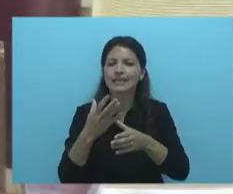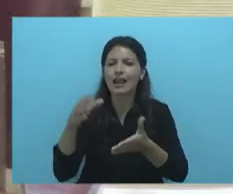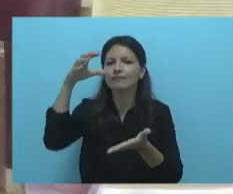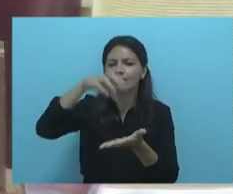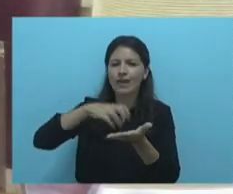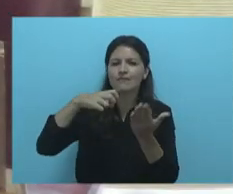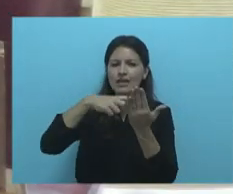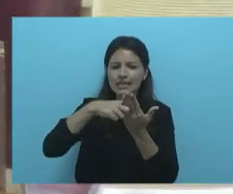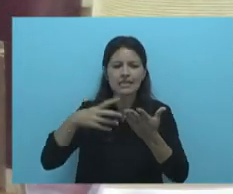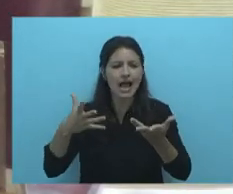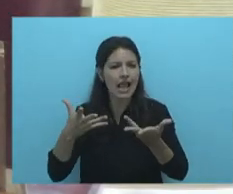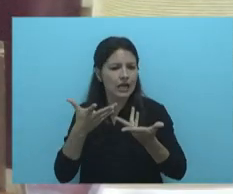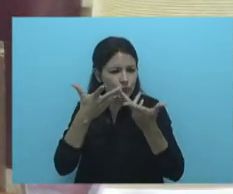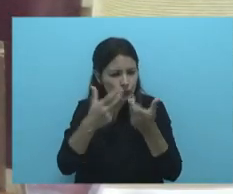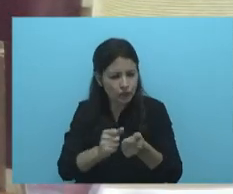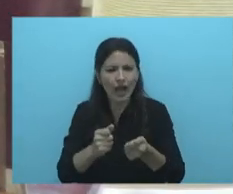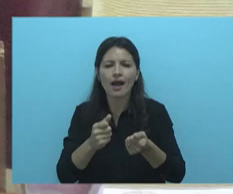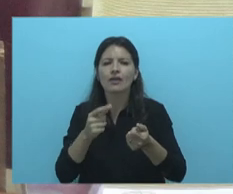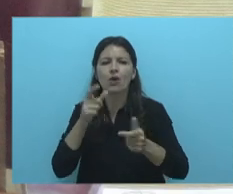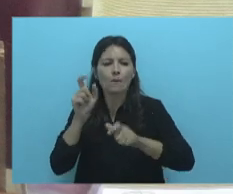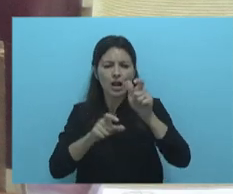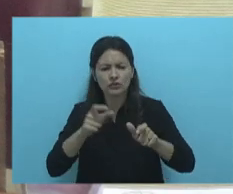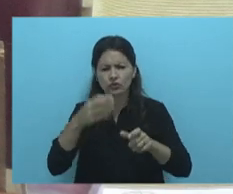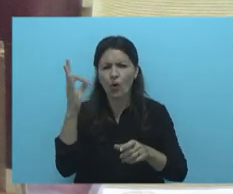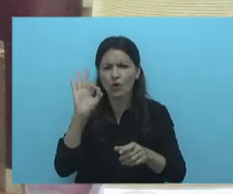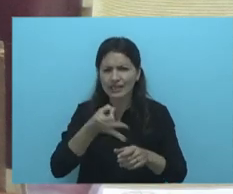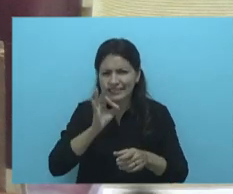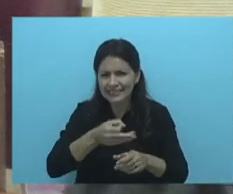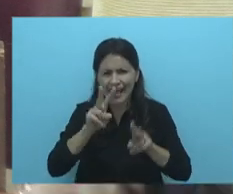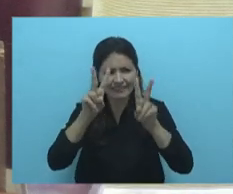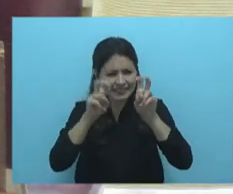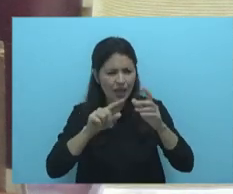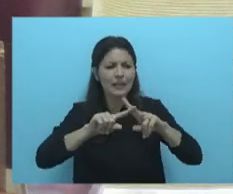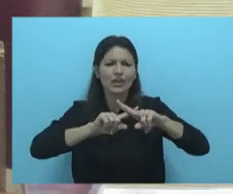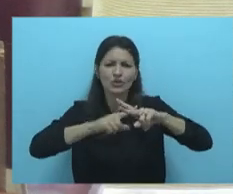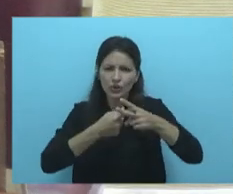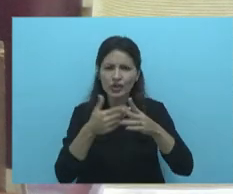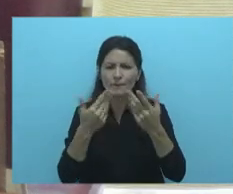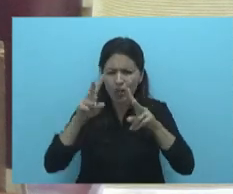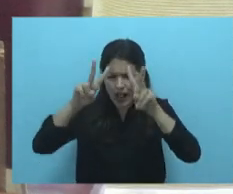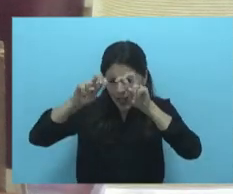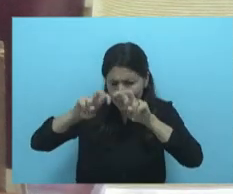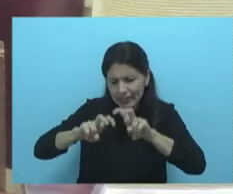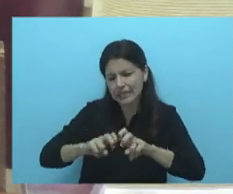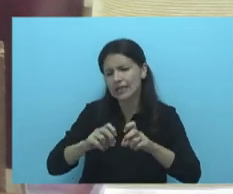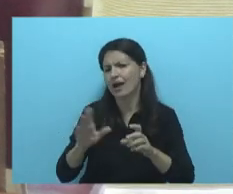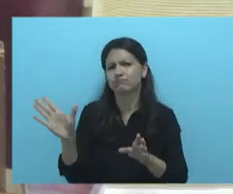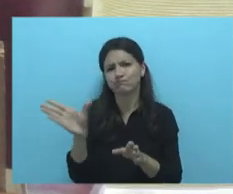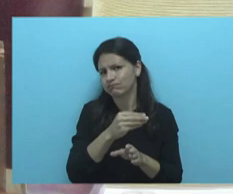de dotarlo de los recursos humanos y los recursos tecnológicos para que se pueda